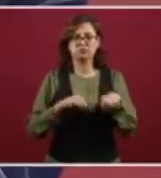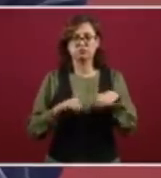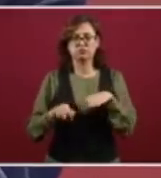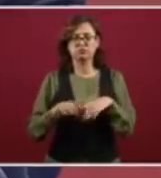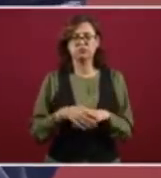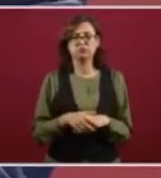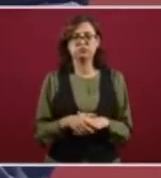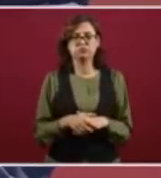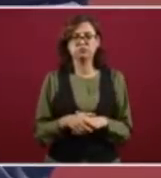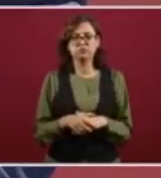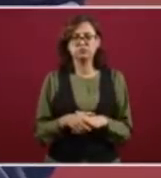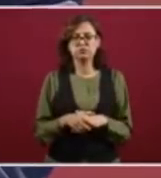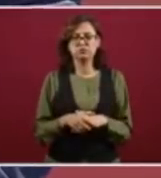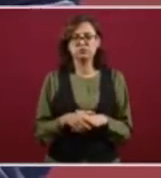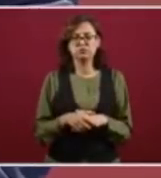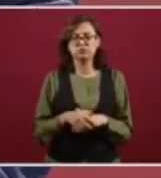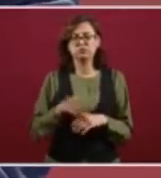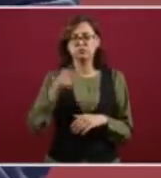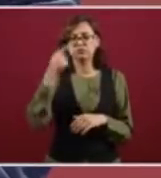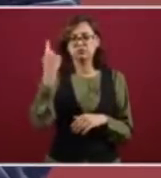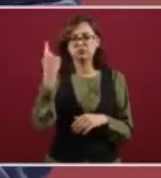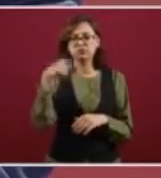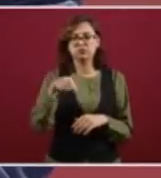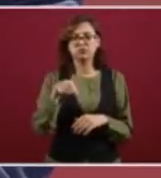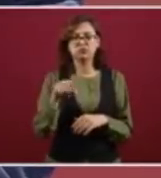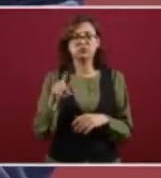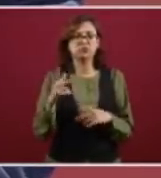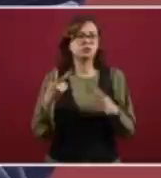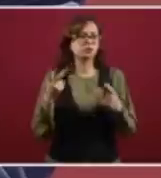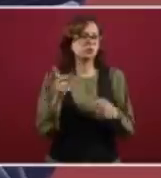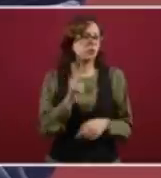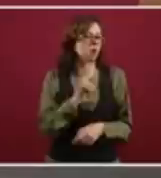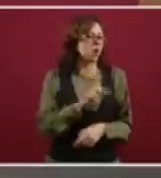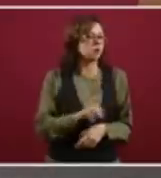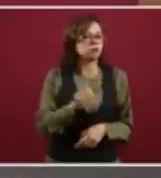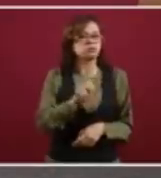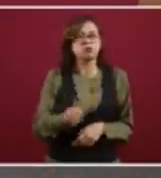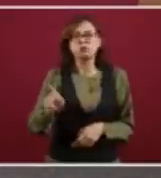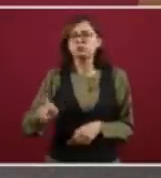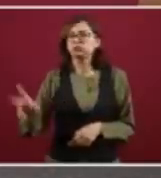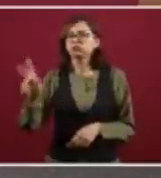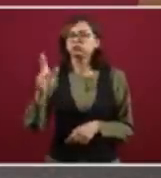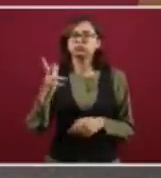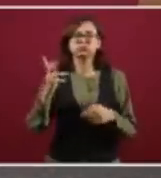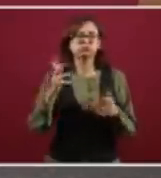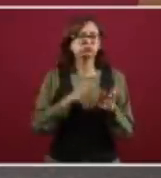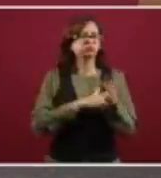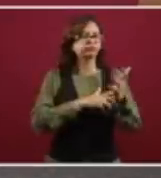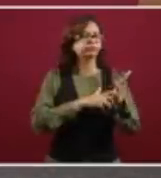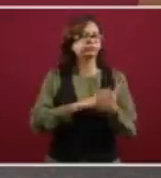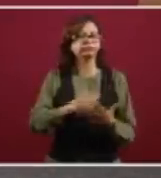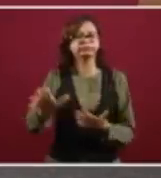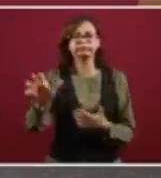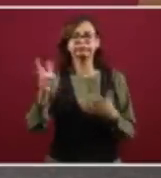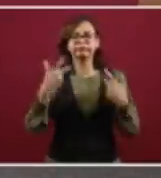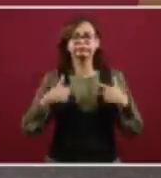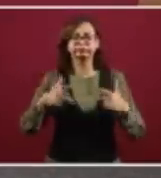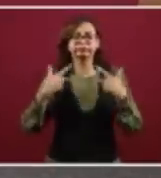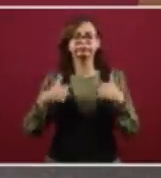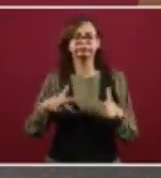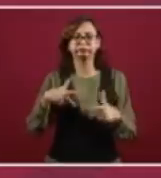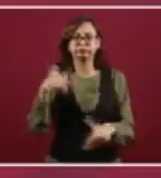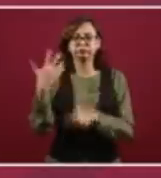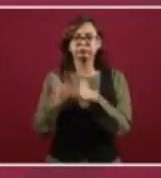para tener comunicados a miles de pueblos, a más tardar en